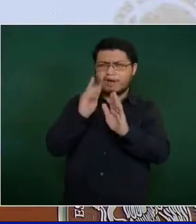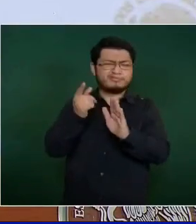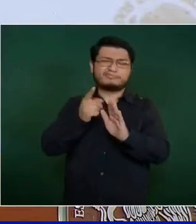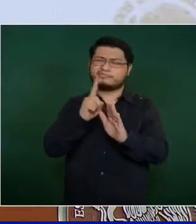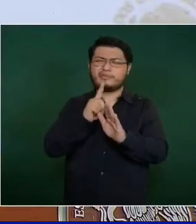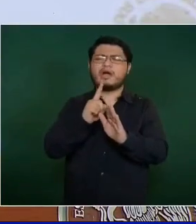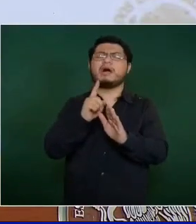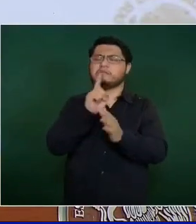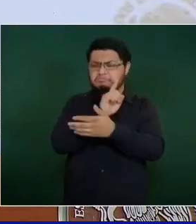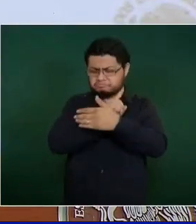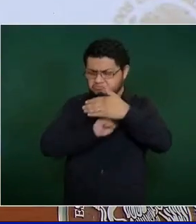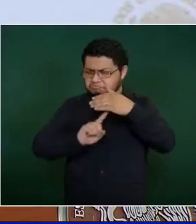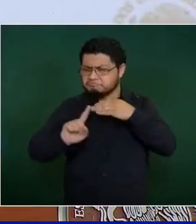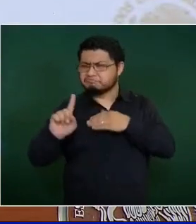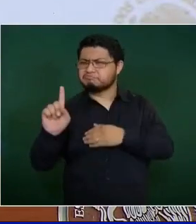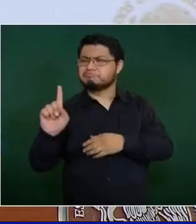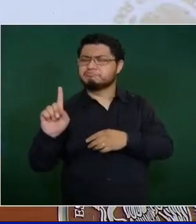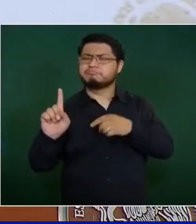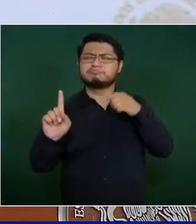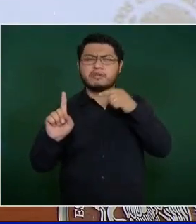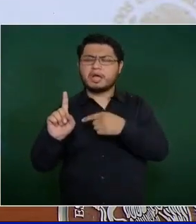se combate la simulación.